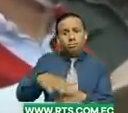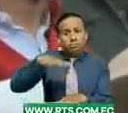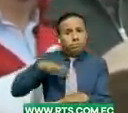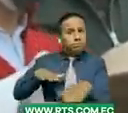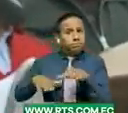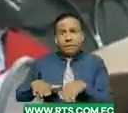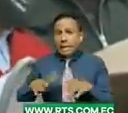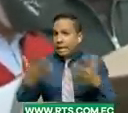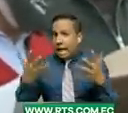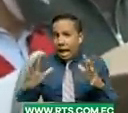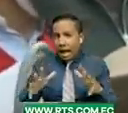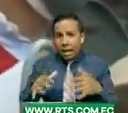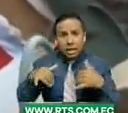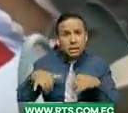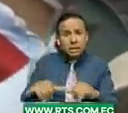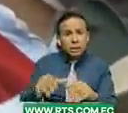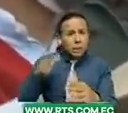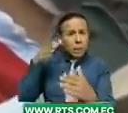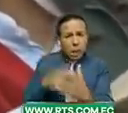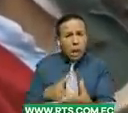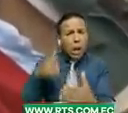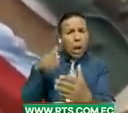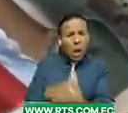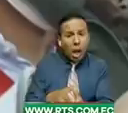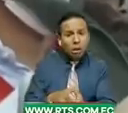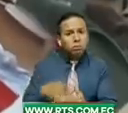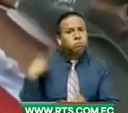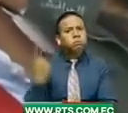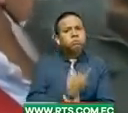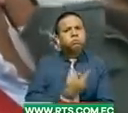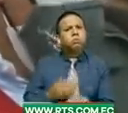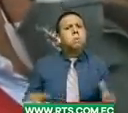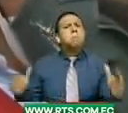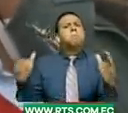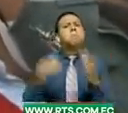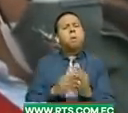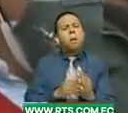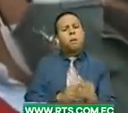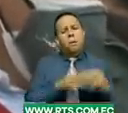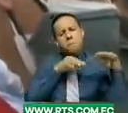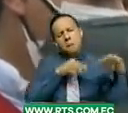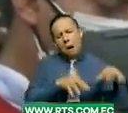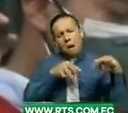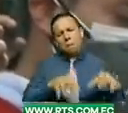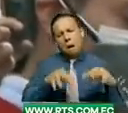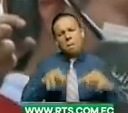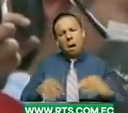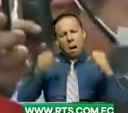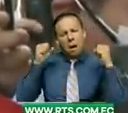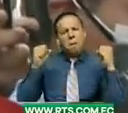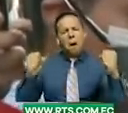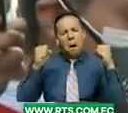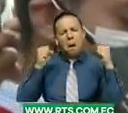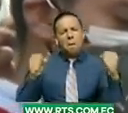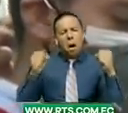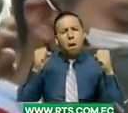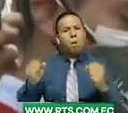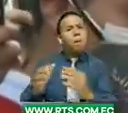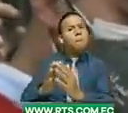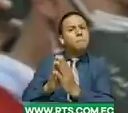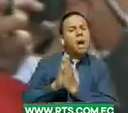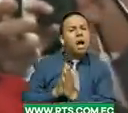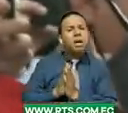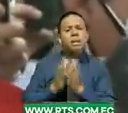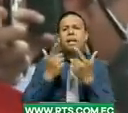sus políticas antiobreras, nos tendrán una vez más en las plazas y calles del país. Demandamos la